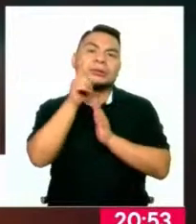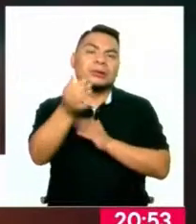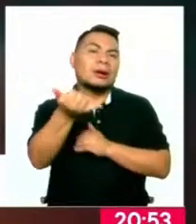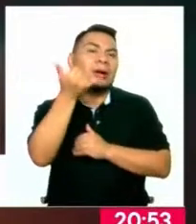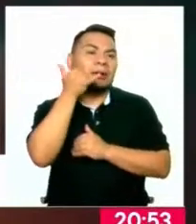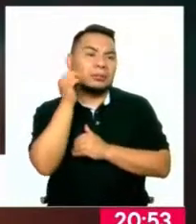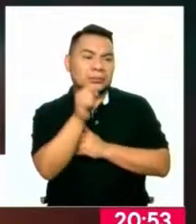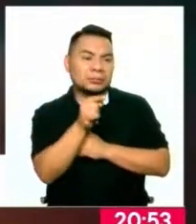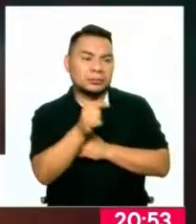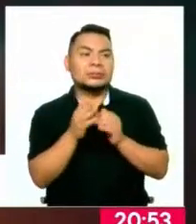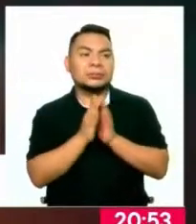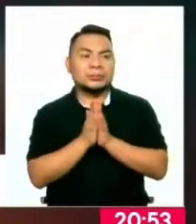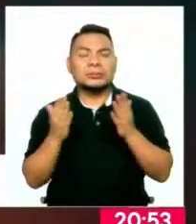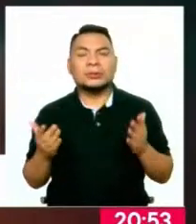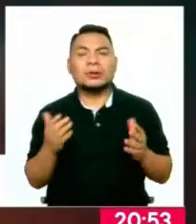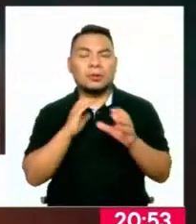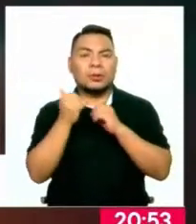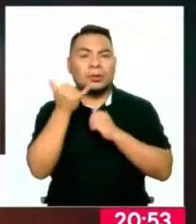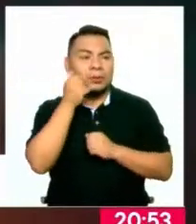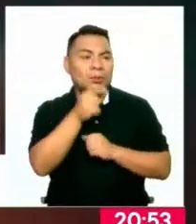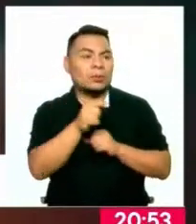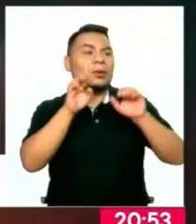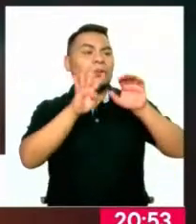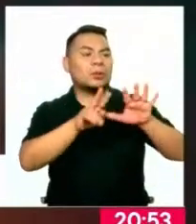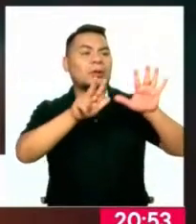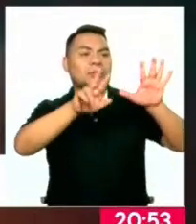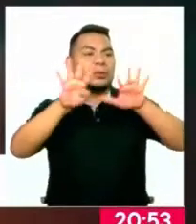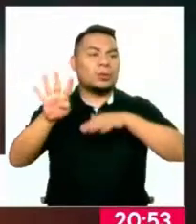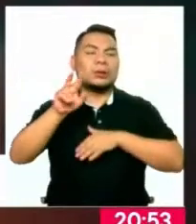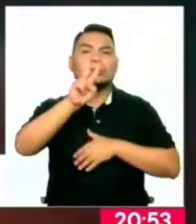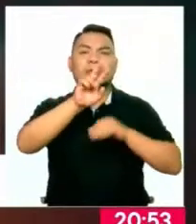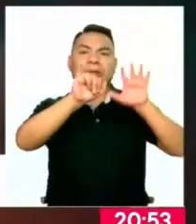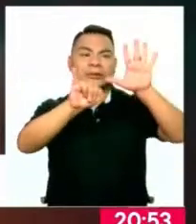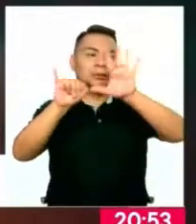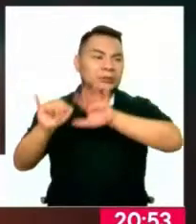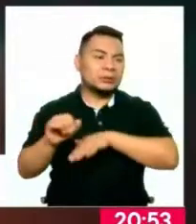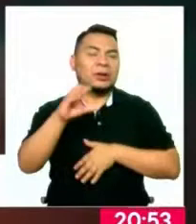paradero, comunicarse al teléfono